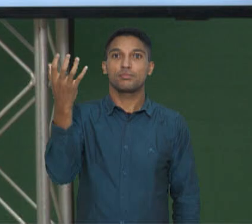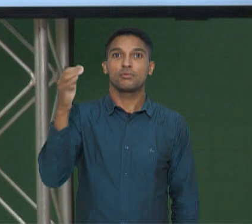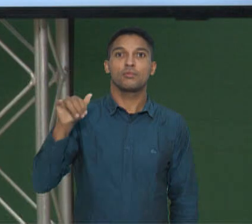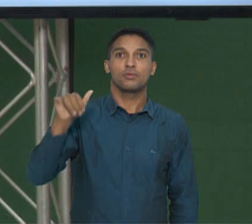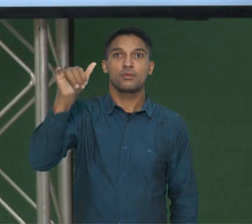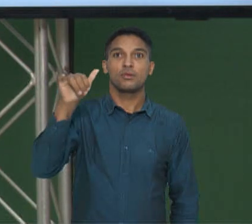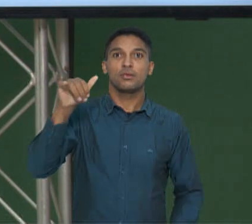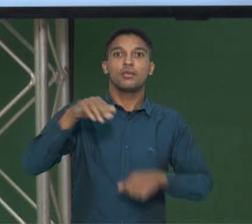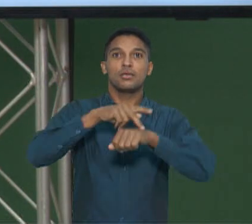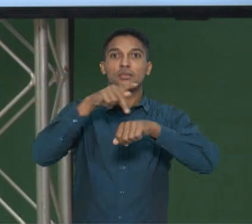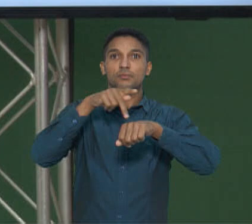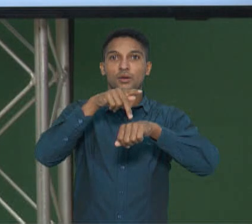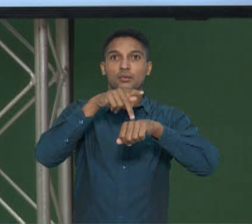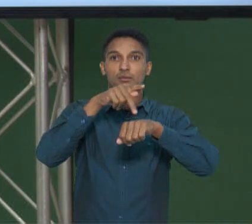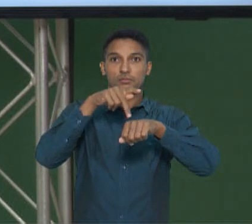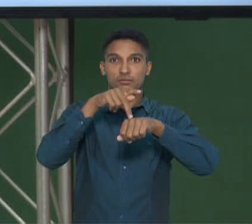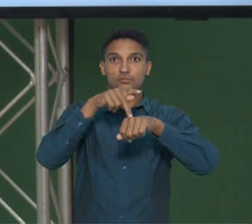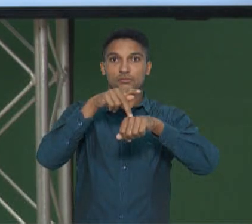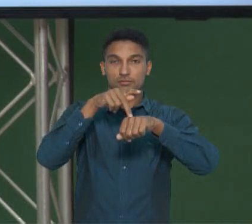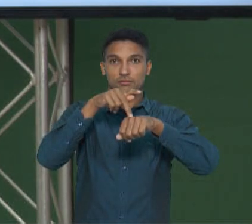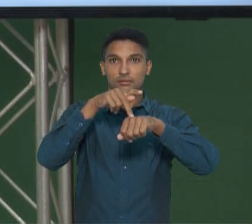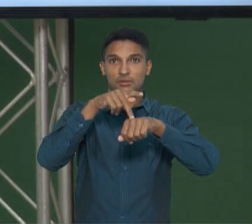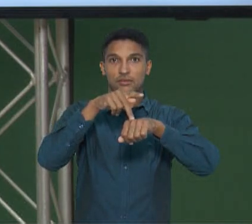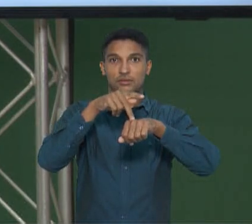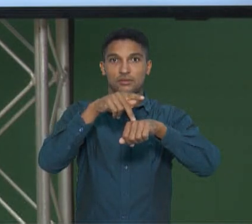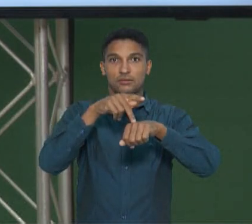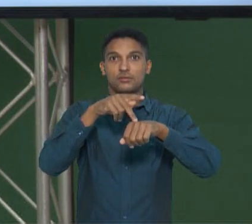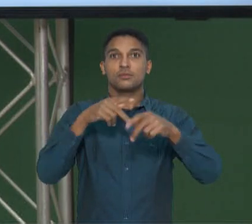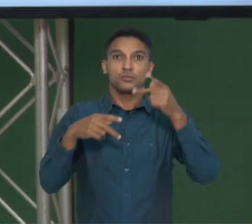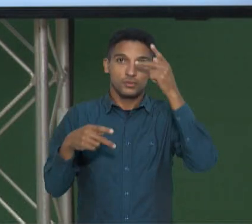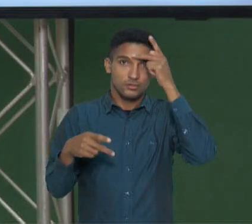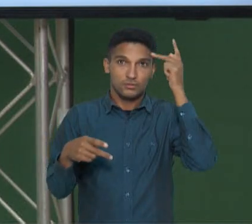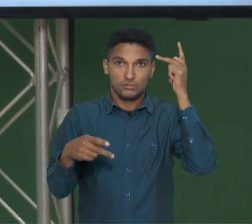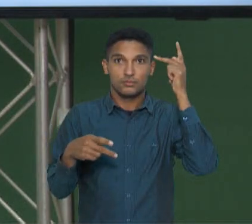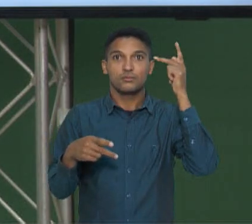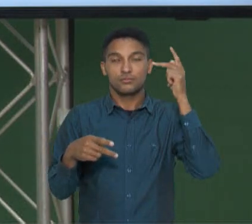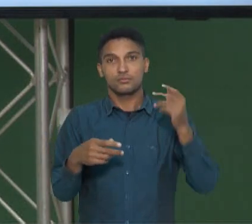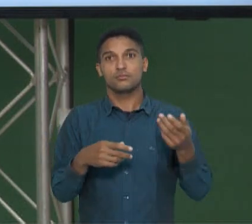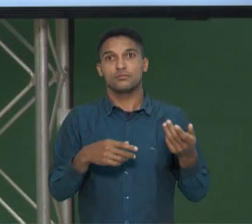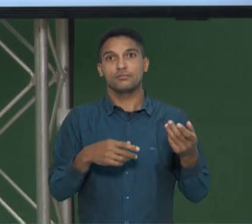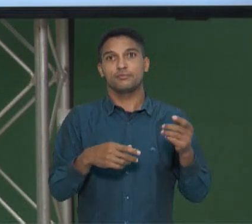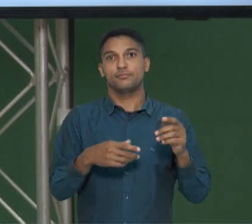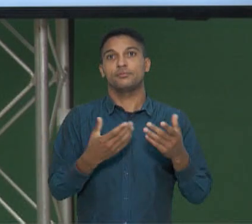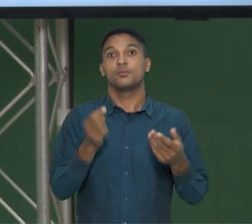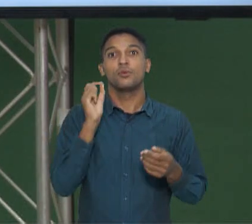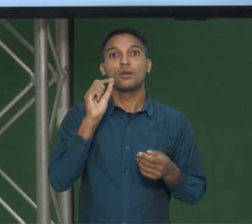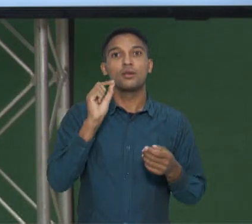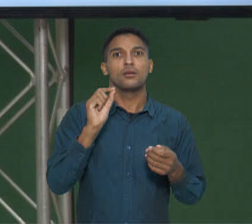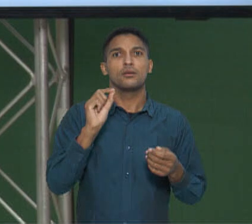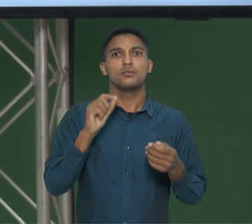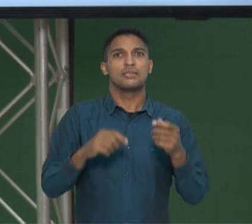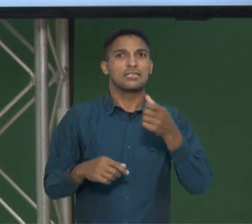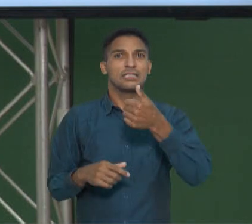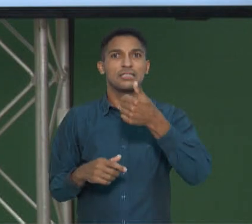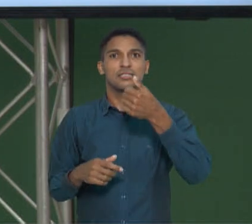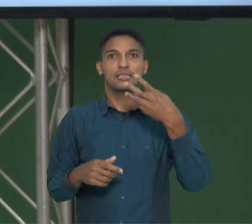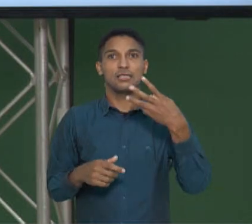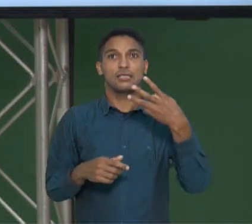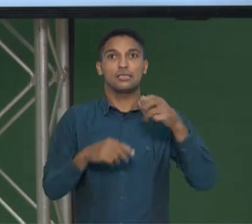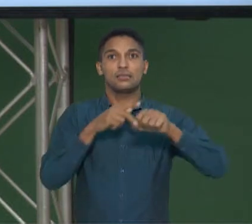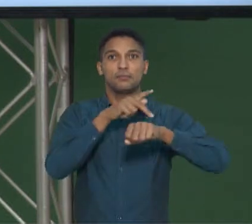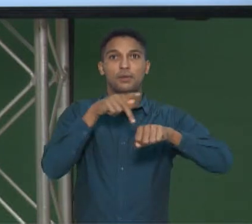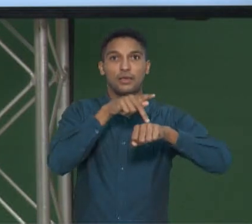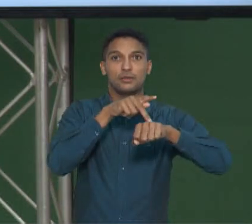ele fala um pouquinho sobre os dados, tá, mundiais, né? Tá falando aqui sobre 13 países, entre